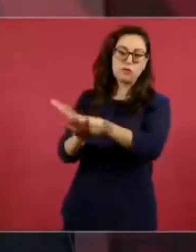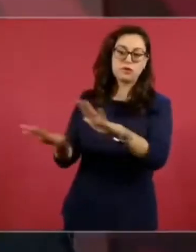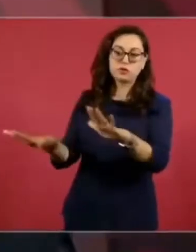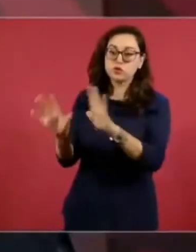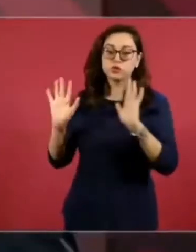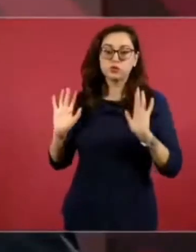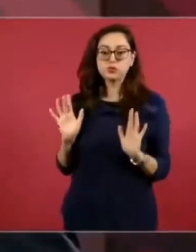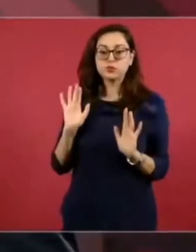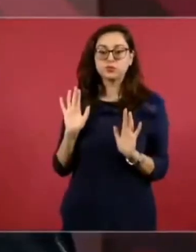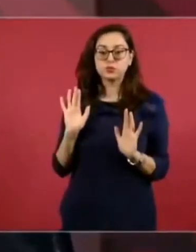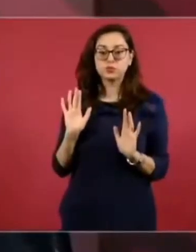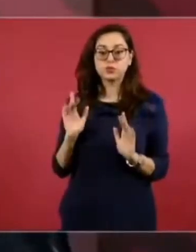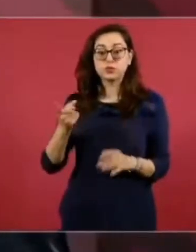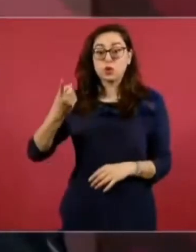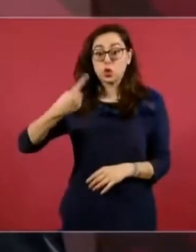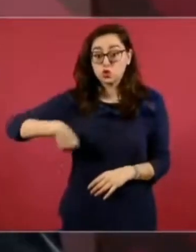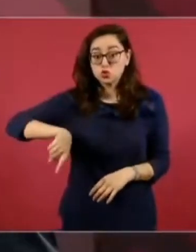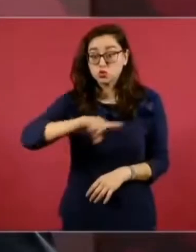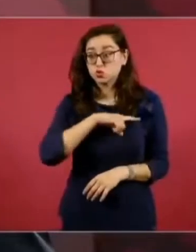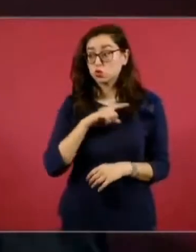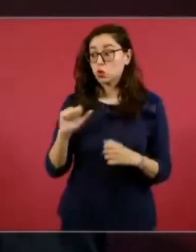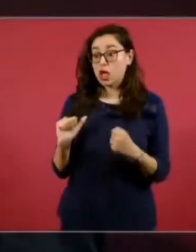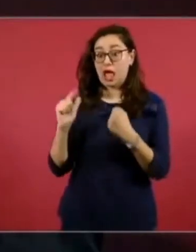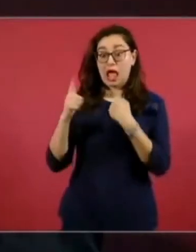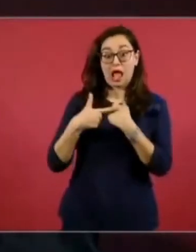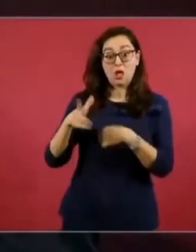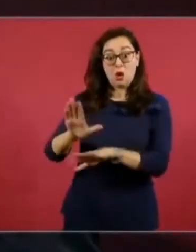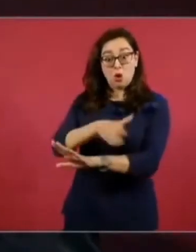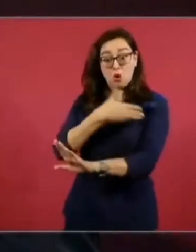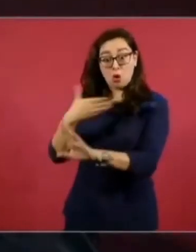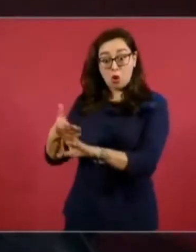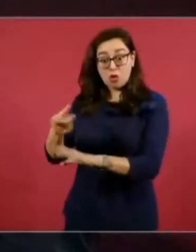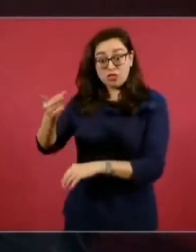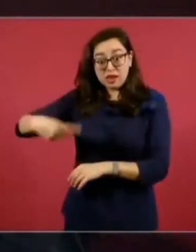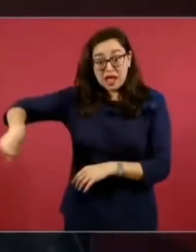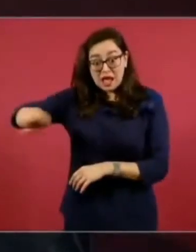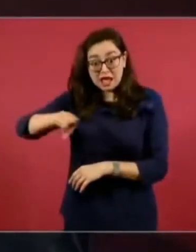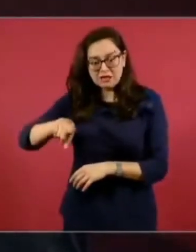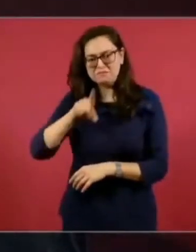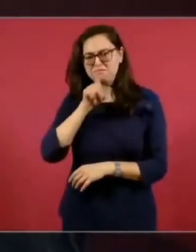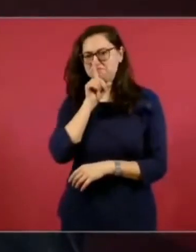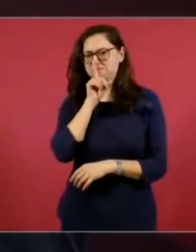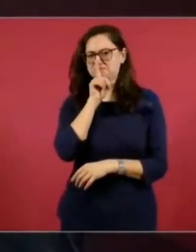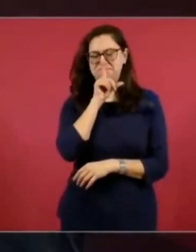no estamos en contra de los trabajadores de México.